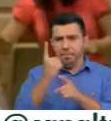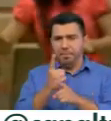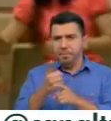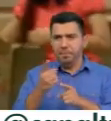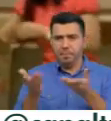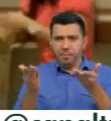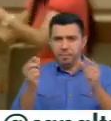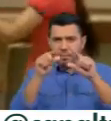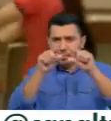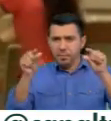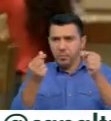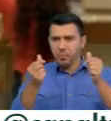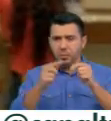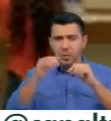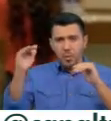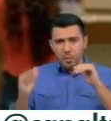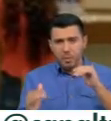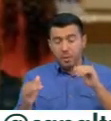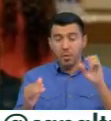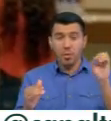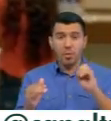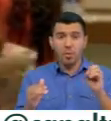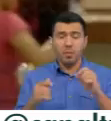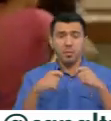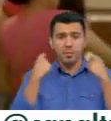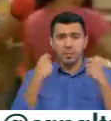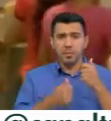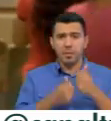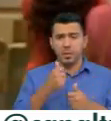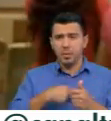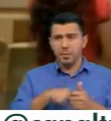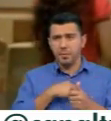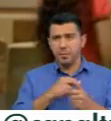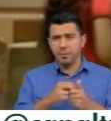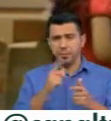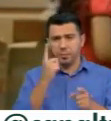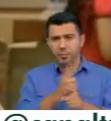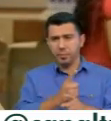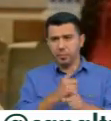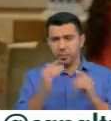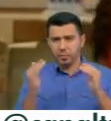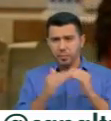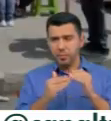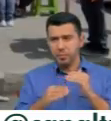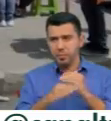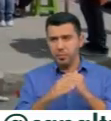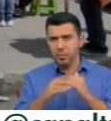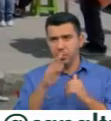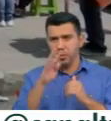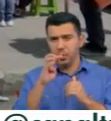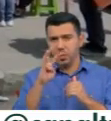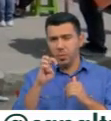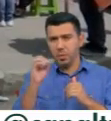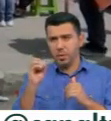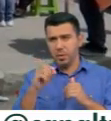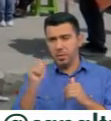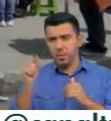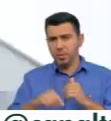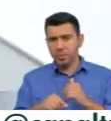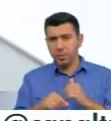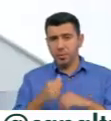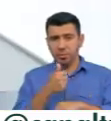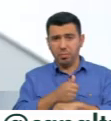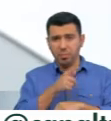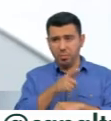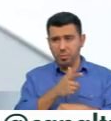valores muy bajo nuestra meta es que tengamos sus niveles de coincidencias superiores al 90 por ciento el principal ente de salud dice que